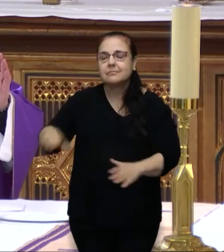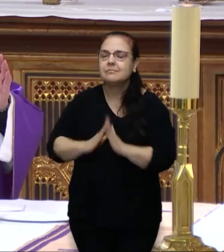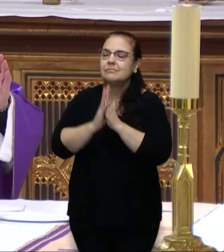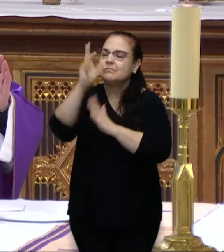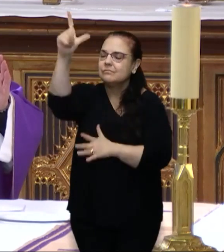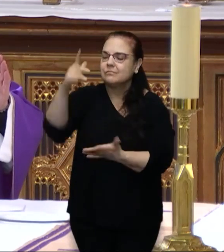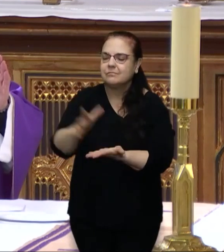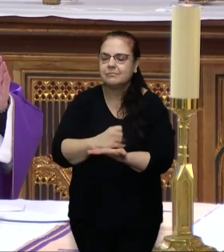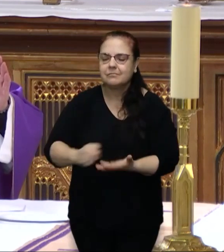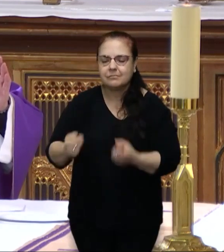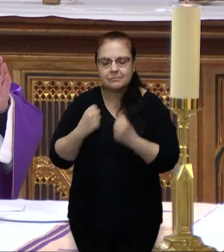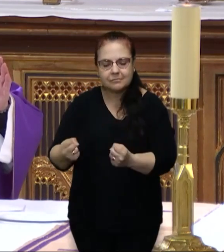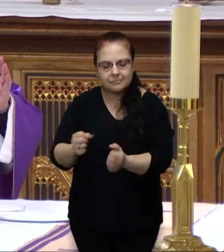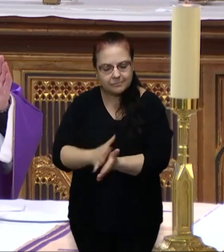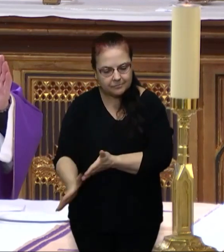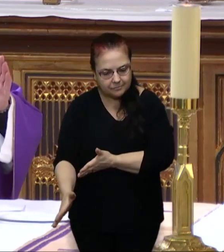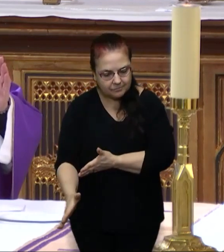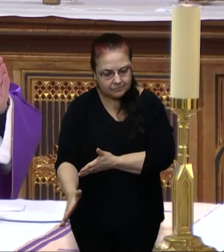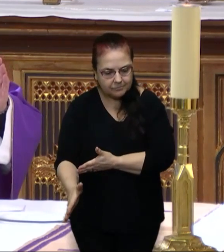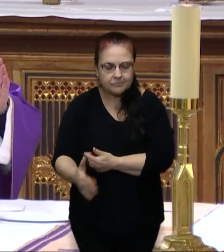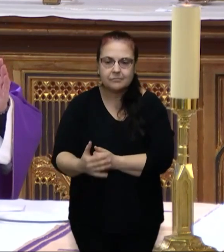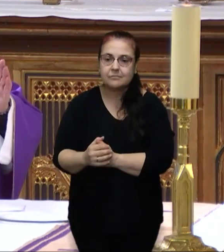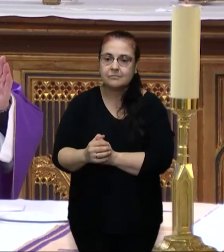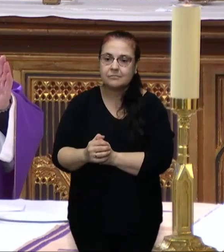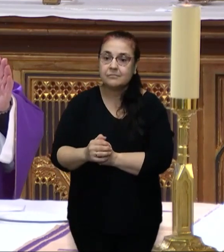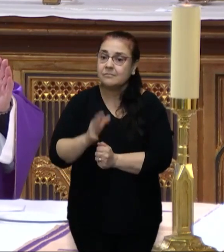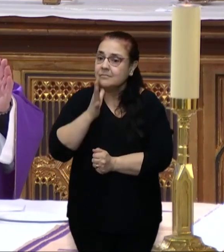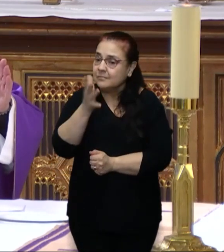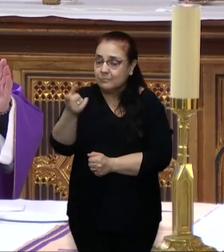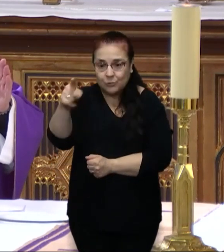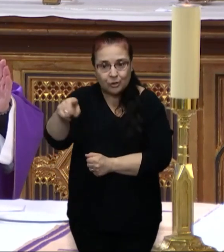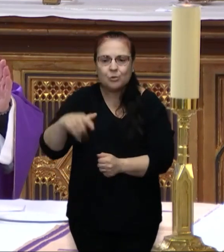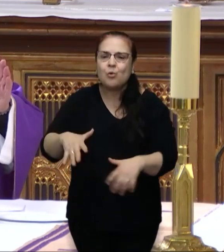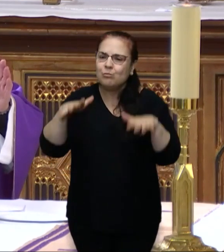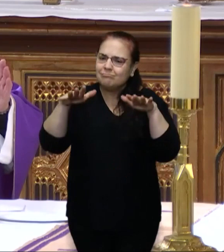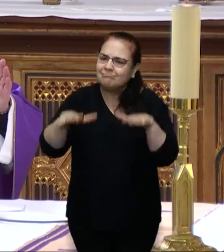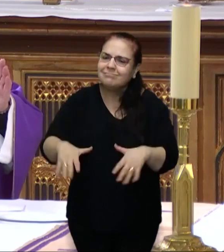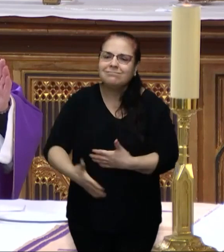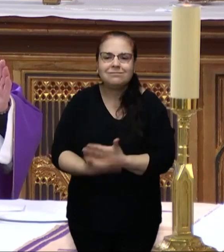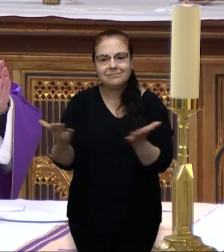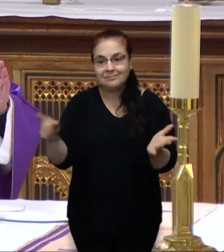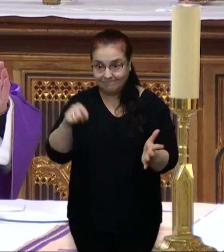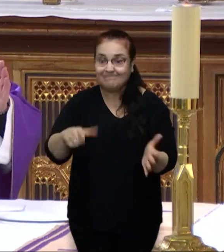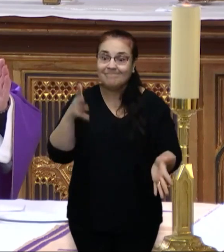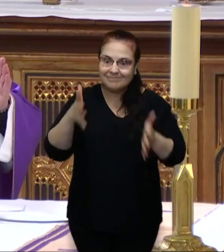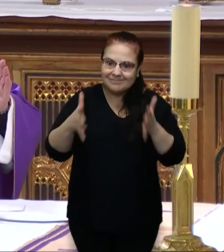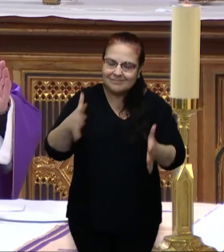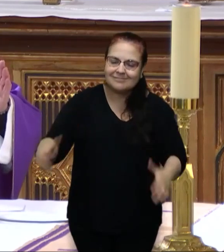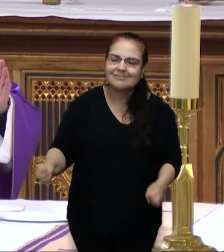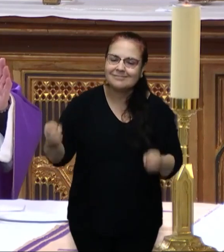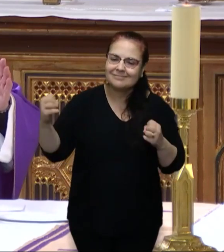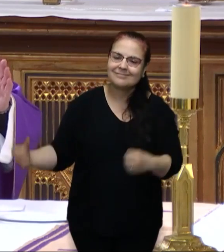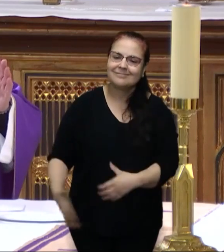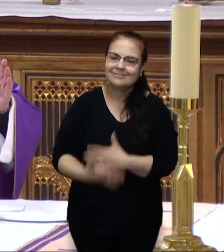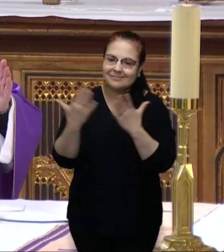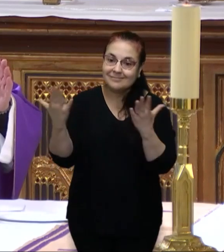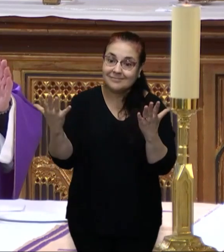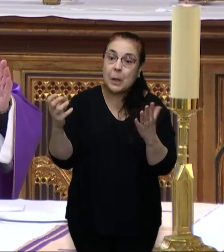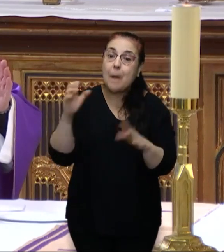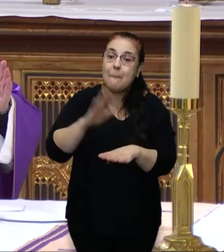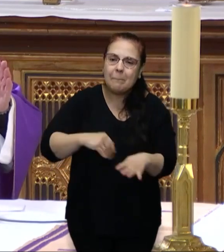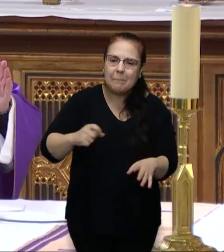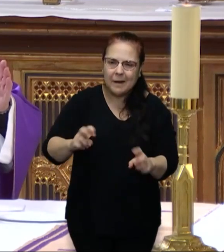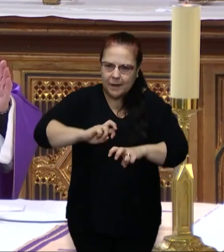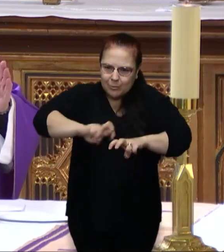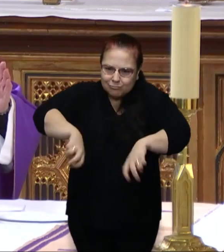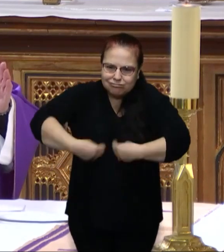Padre Santo, Dios Todopoderoso y Eterno, porque has establecido generosamente este tiempo de gracia para renovar en